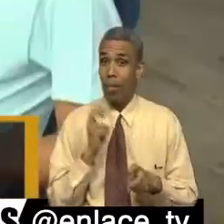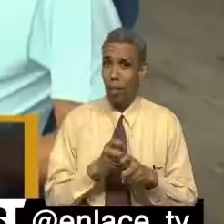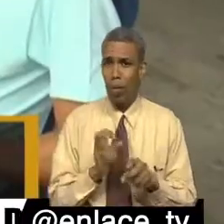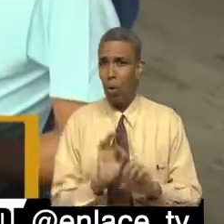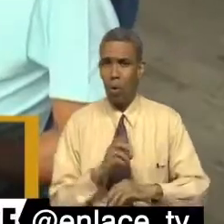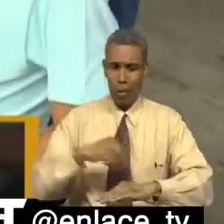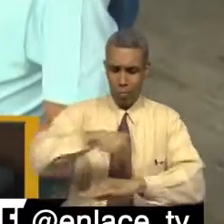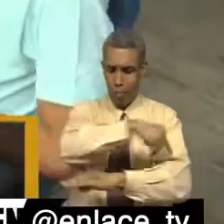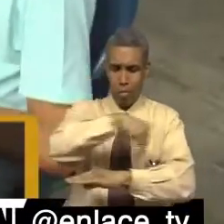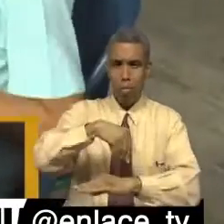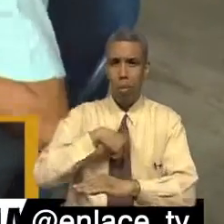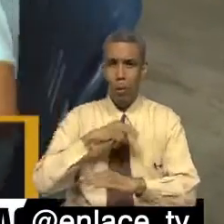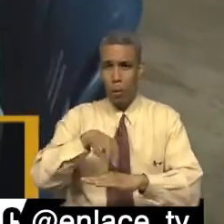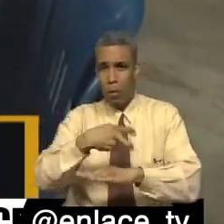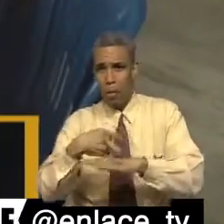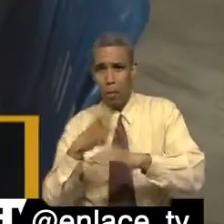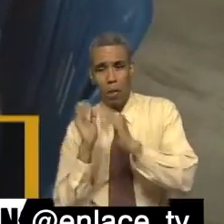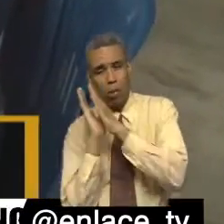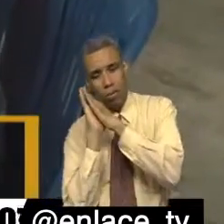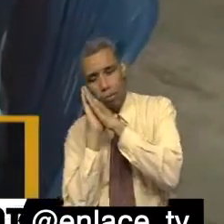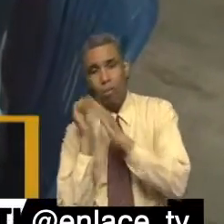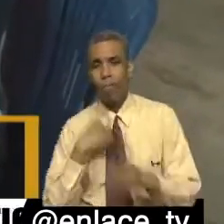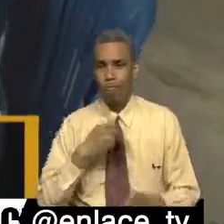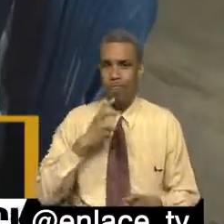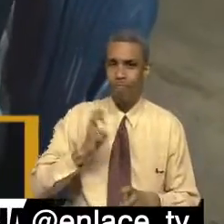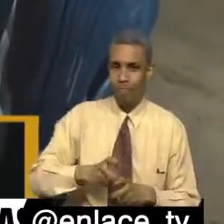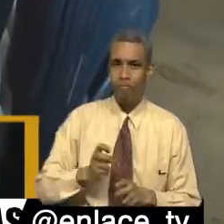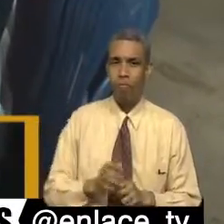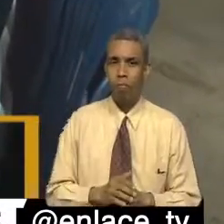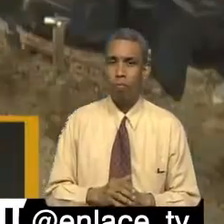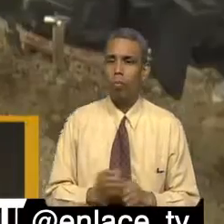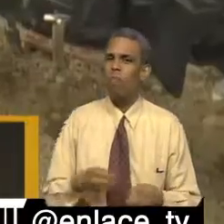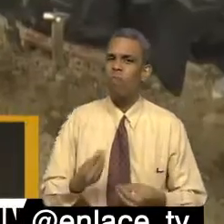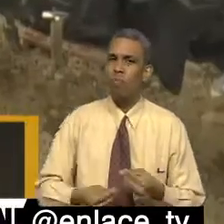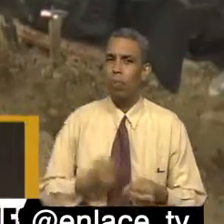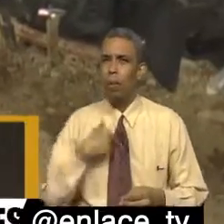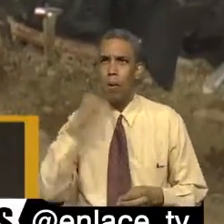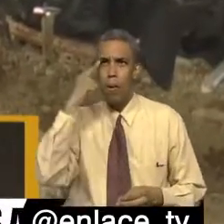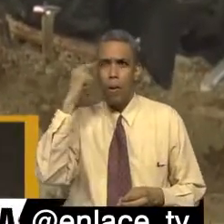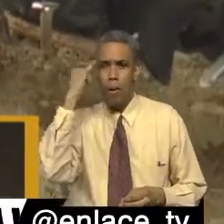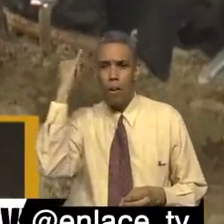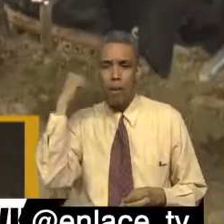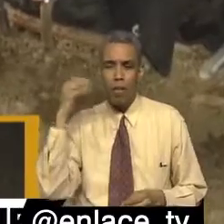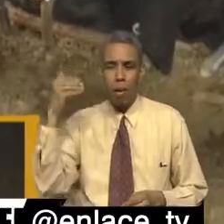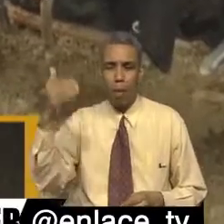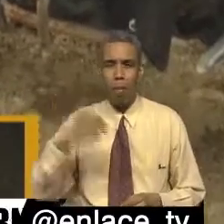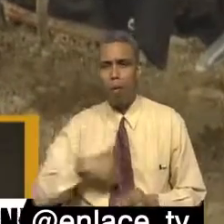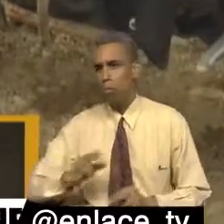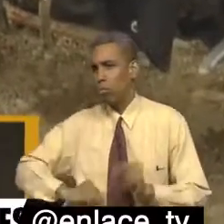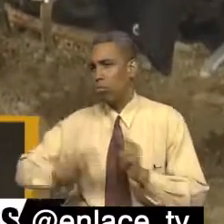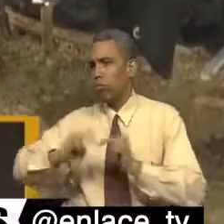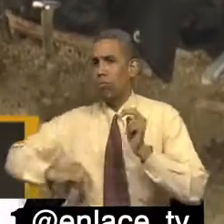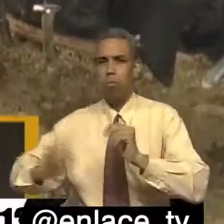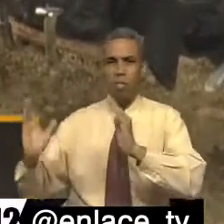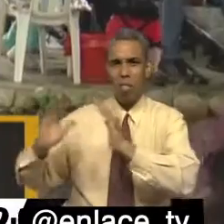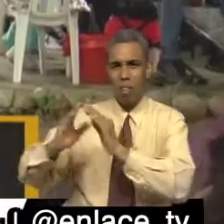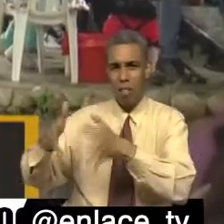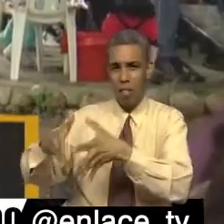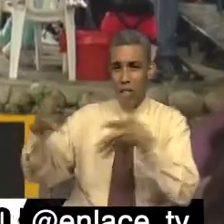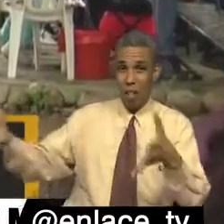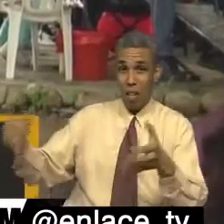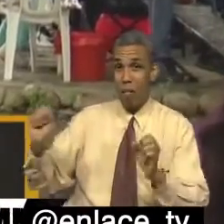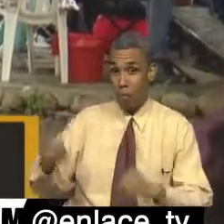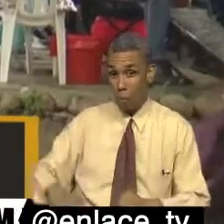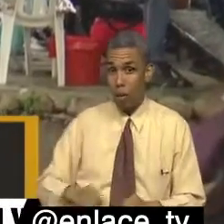andenes. Frente a esta situación, se está estudiando la manera de crear un albergue para la atención de esta comunidad. Sin embargo, eso requiere de un